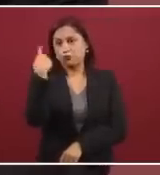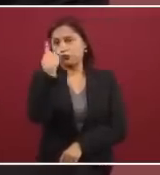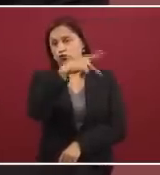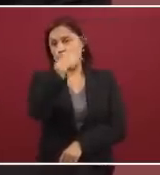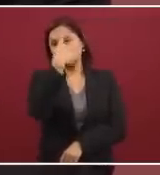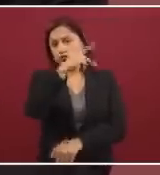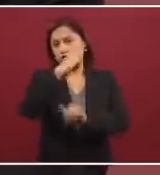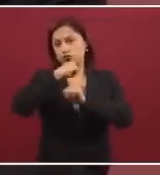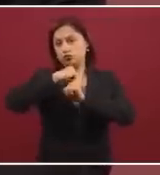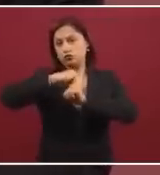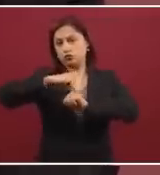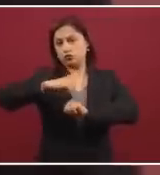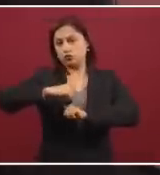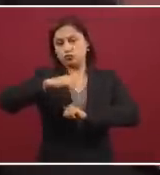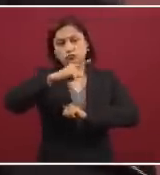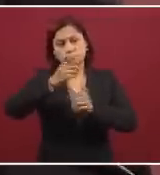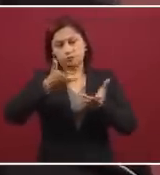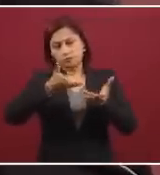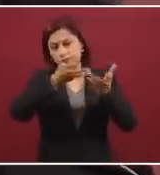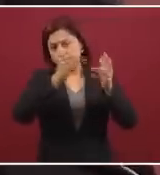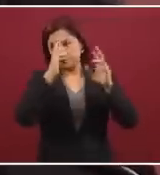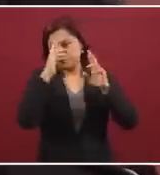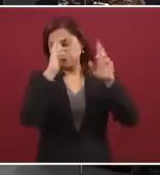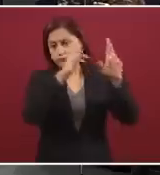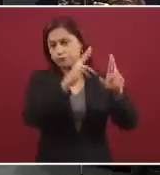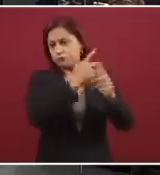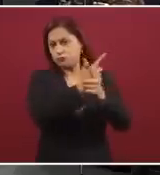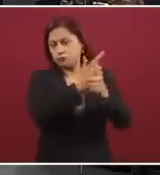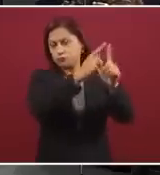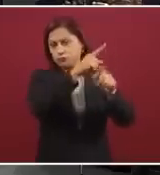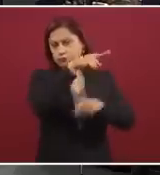con dependencia con autonomía